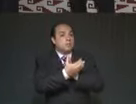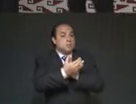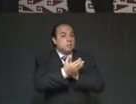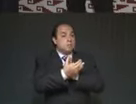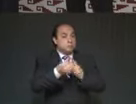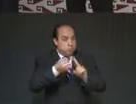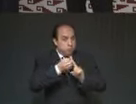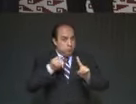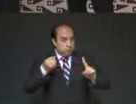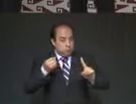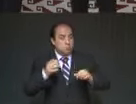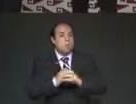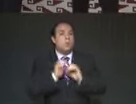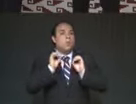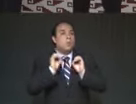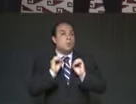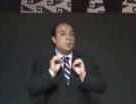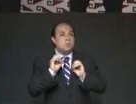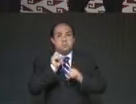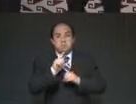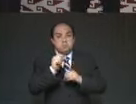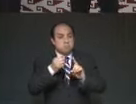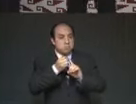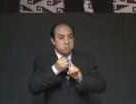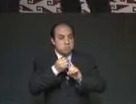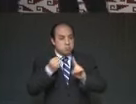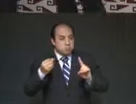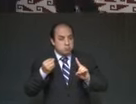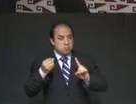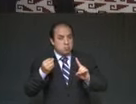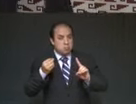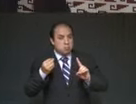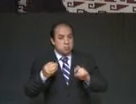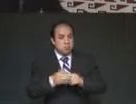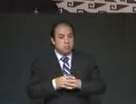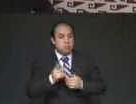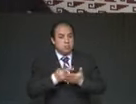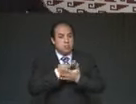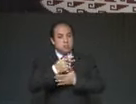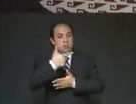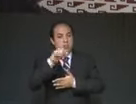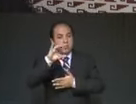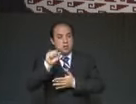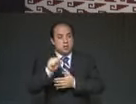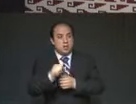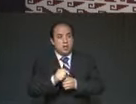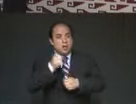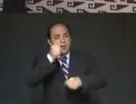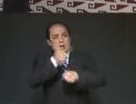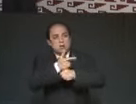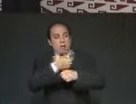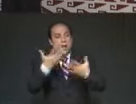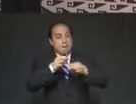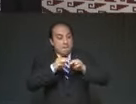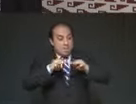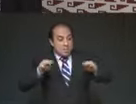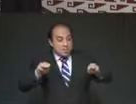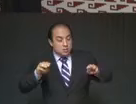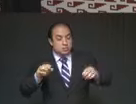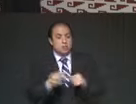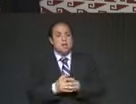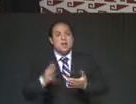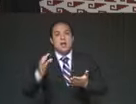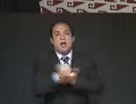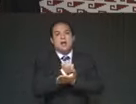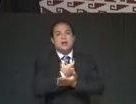esta organización o el mismo organización Récord Guinness los captó para hacer esta medición y por fin ganar